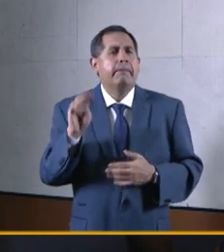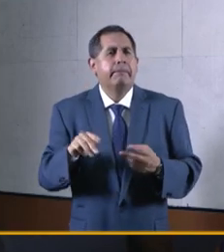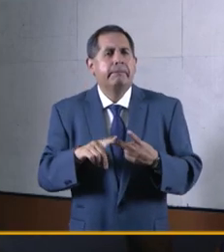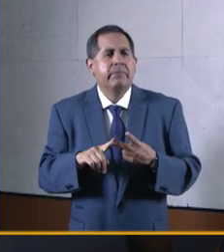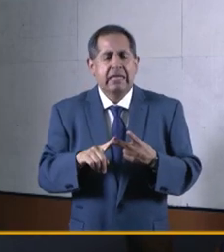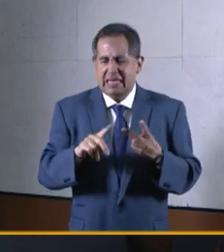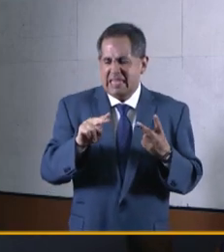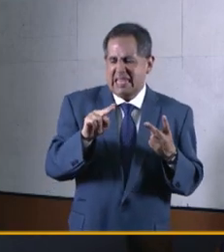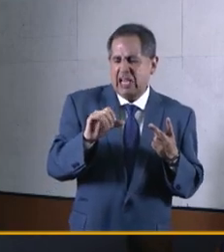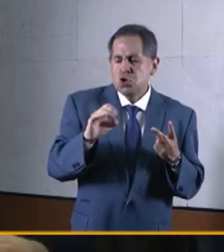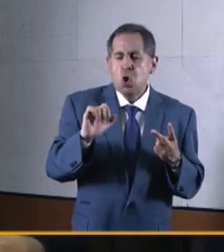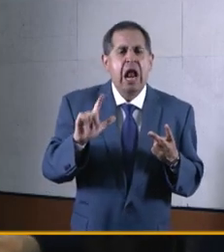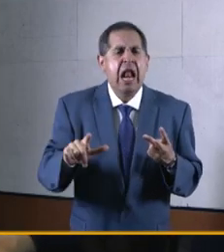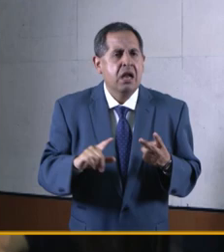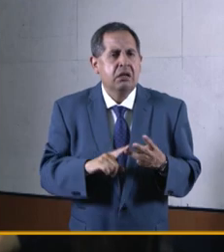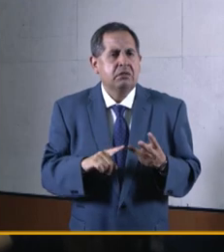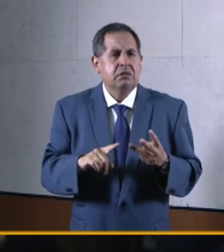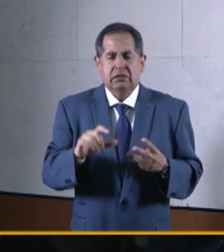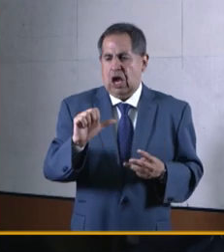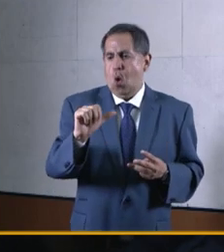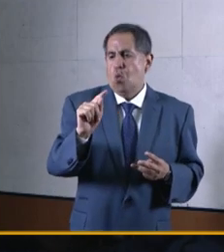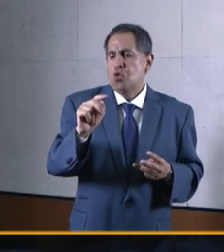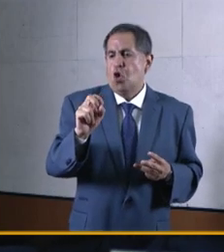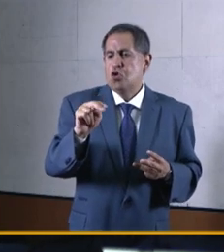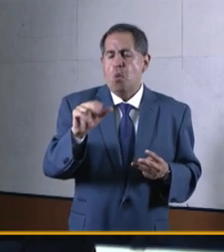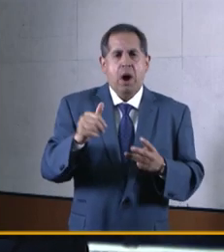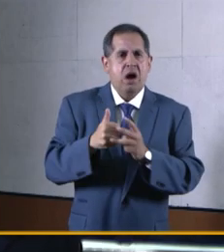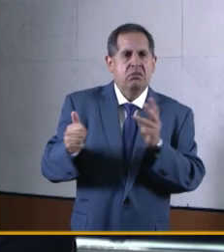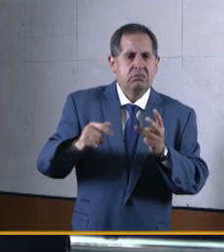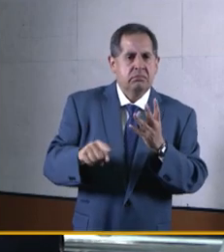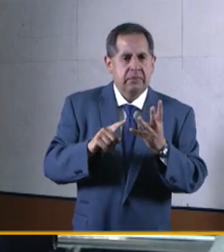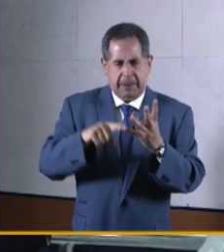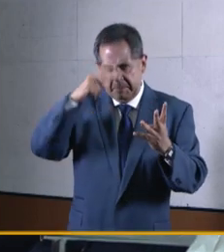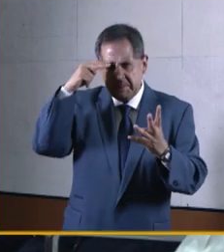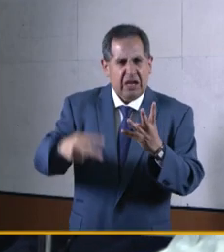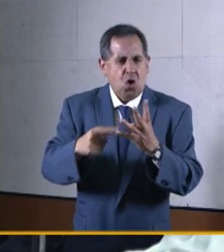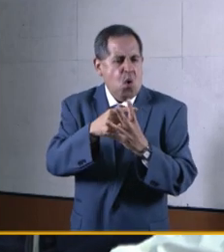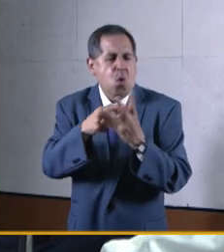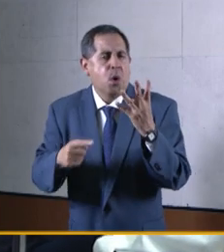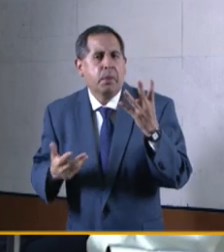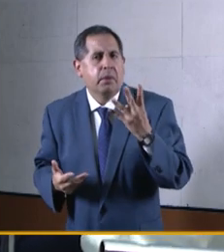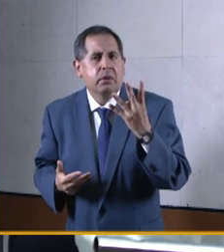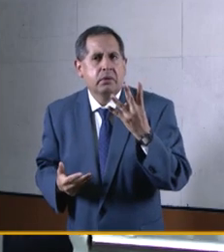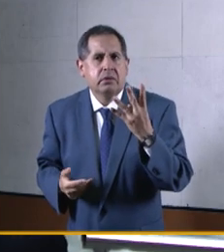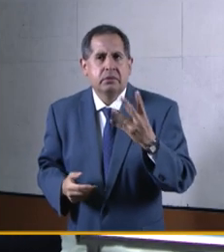nacional porque autónoma porque de mexico